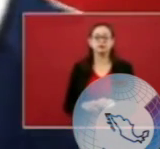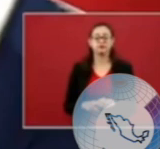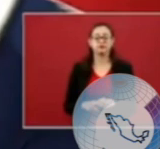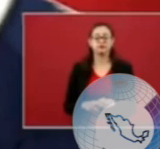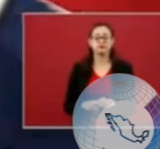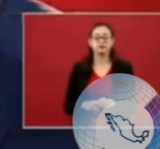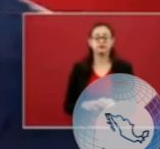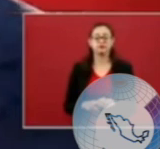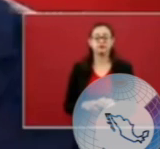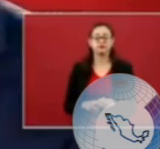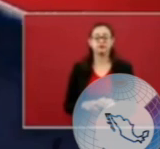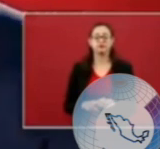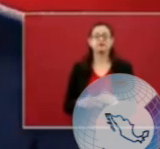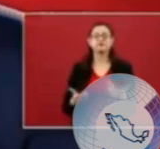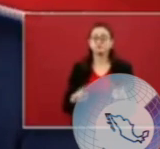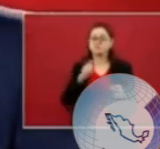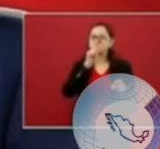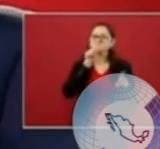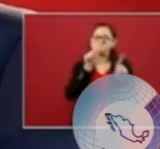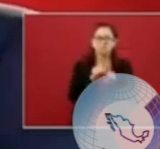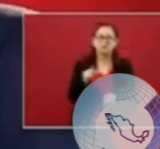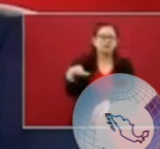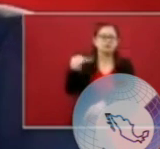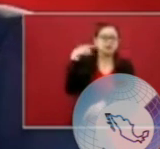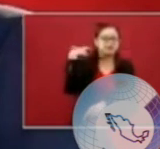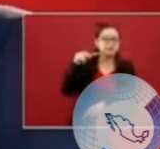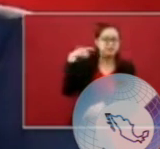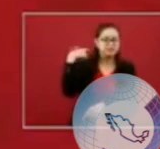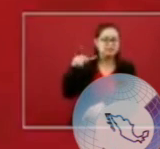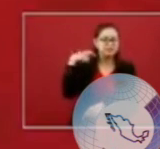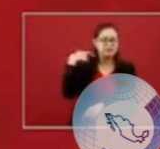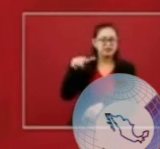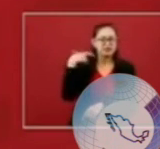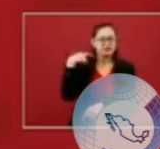también en Querétaro,